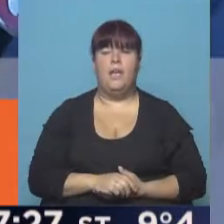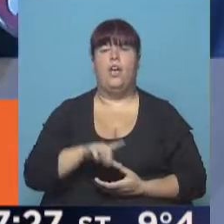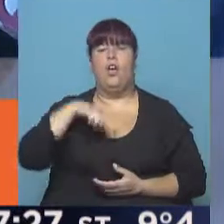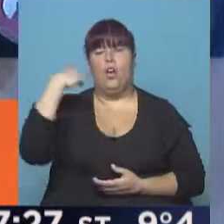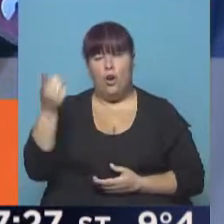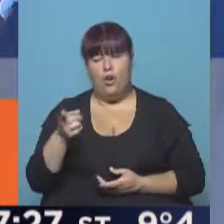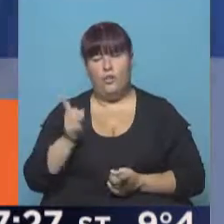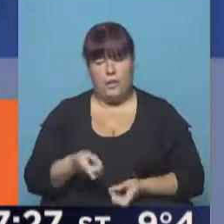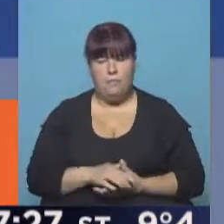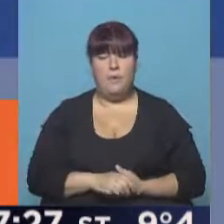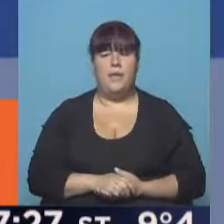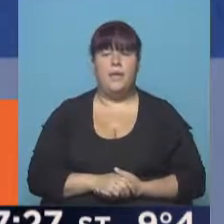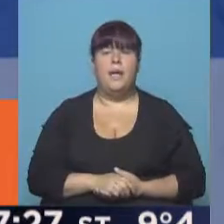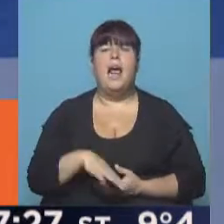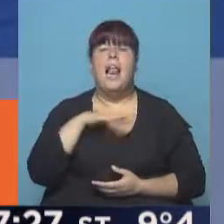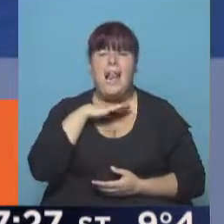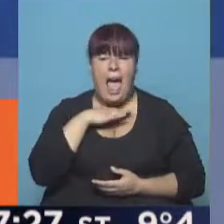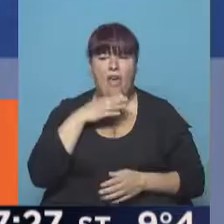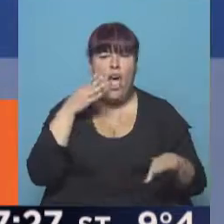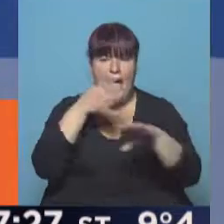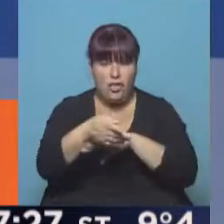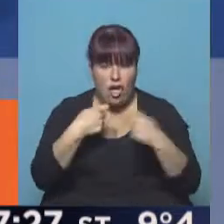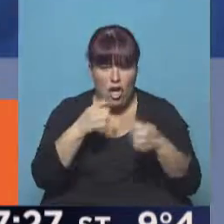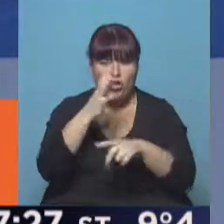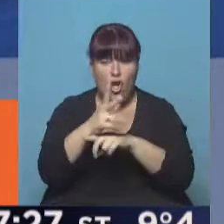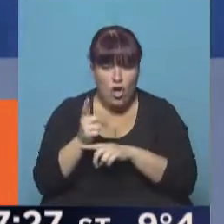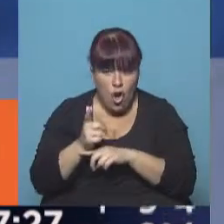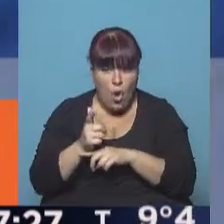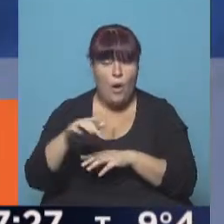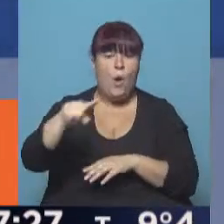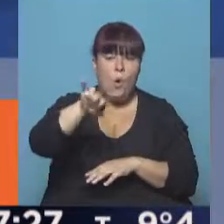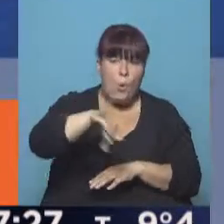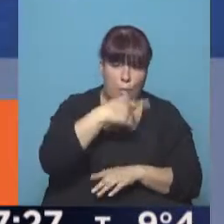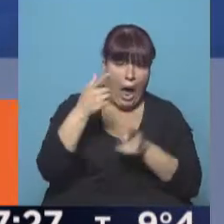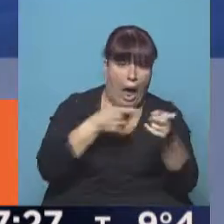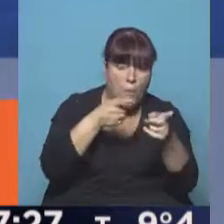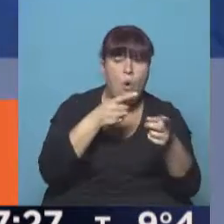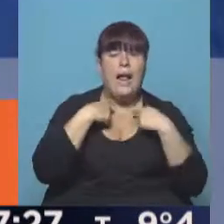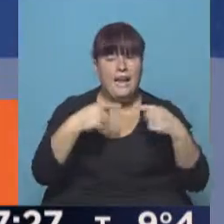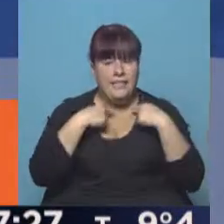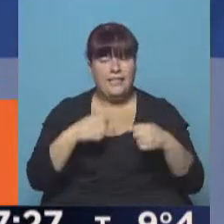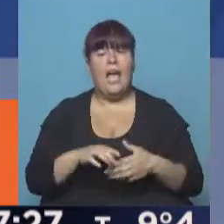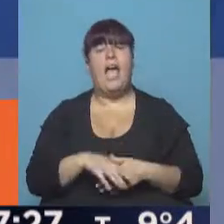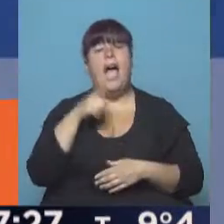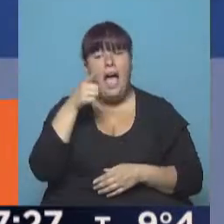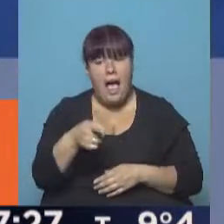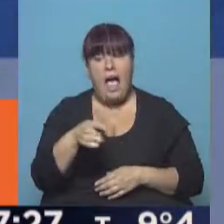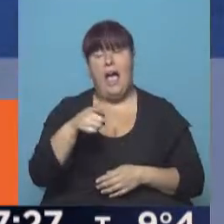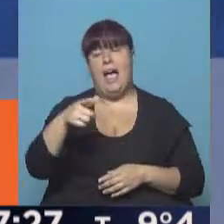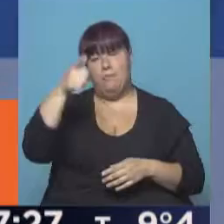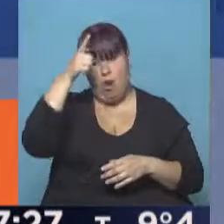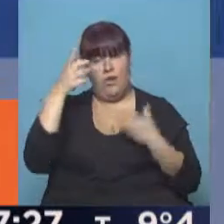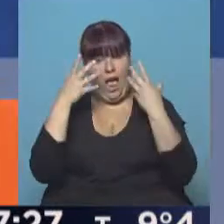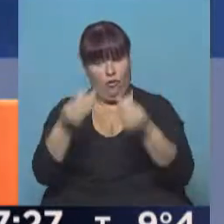un ladrón. Señora, los ladrones irrumpen en el negocio, le roban, salen, usted sale atrás de ellos gritando y ahí es donde